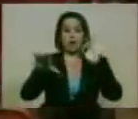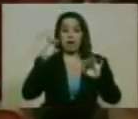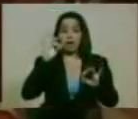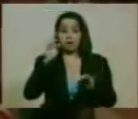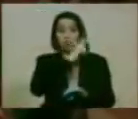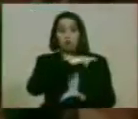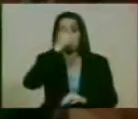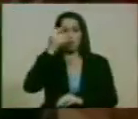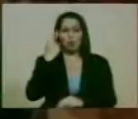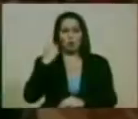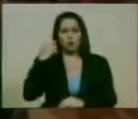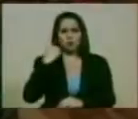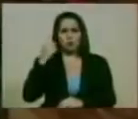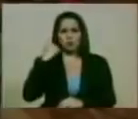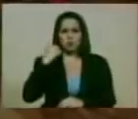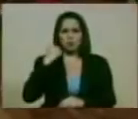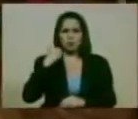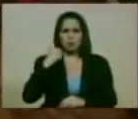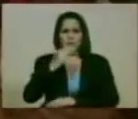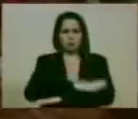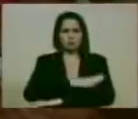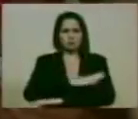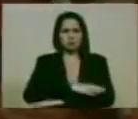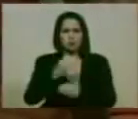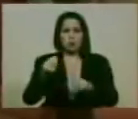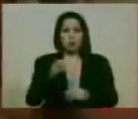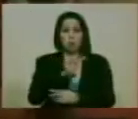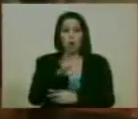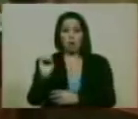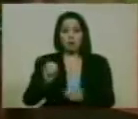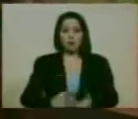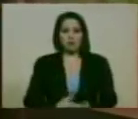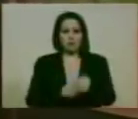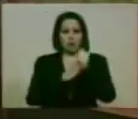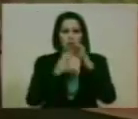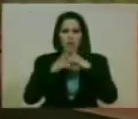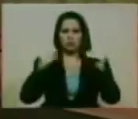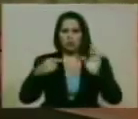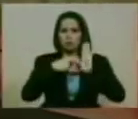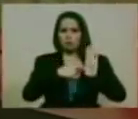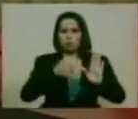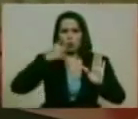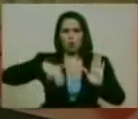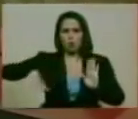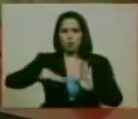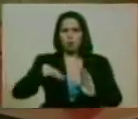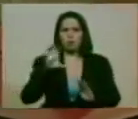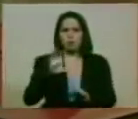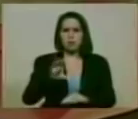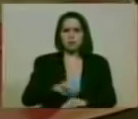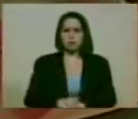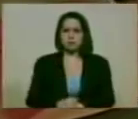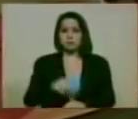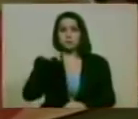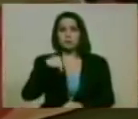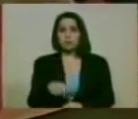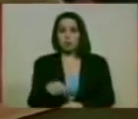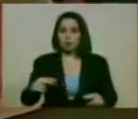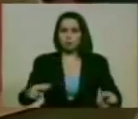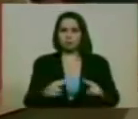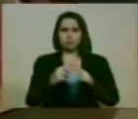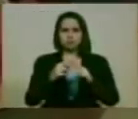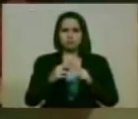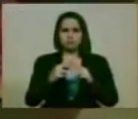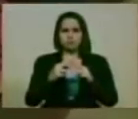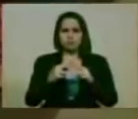y costumbres, más de 500 delegados representantes de todos los pueblos indígenas del país. Hoy nos encontramos